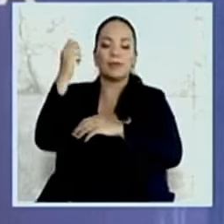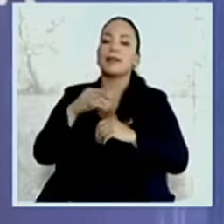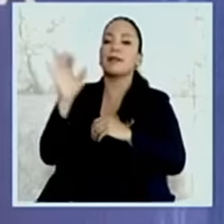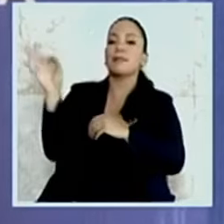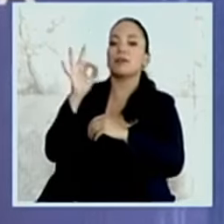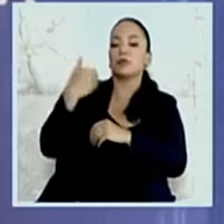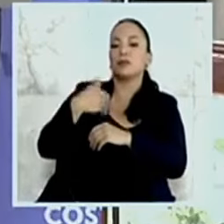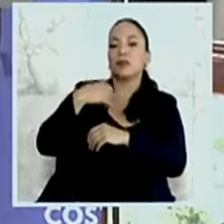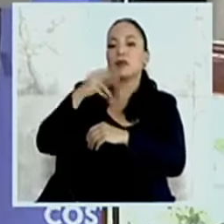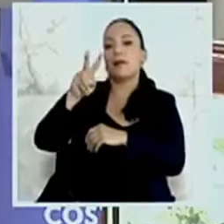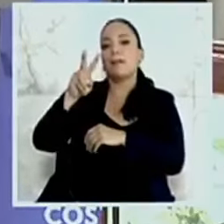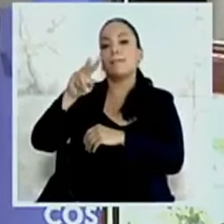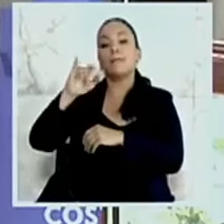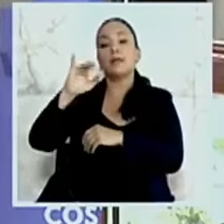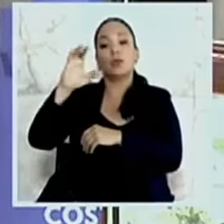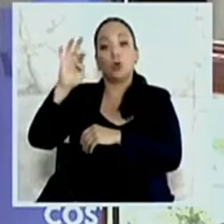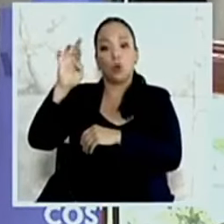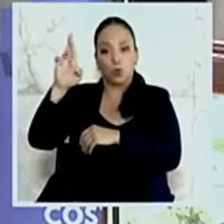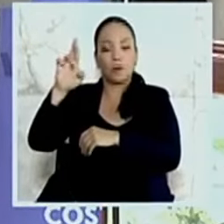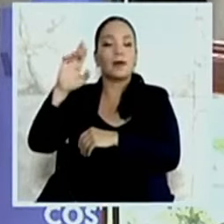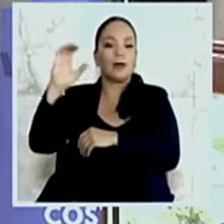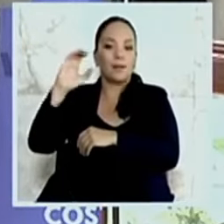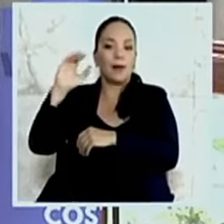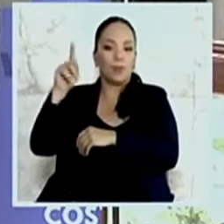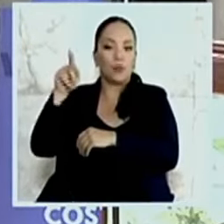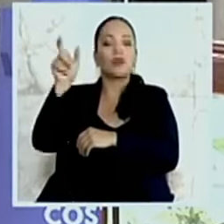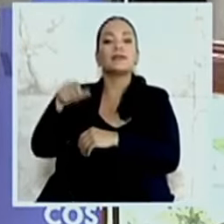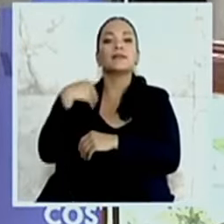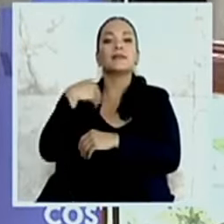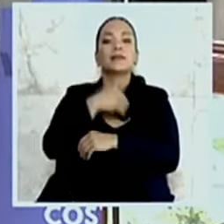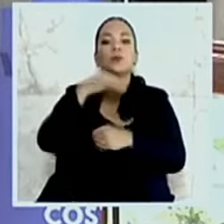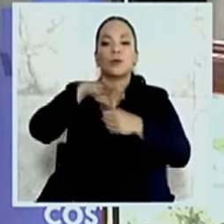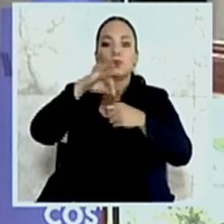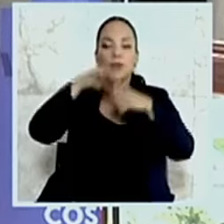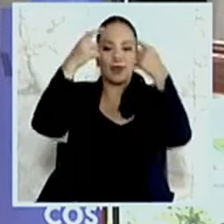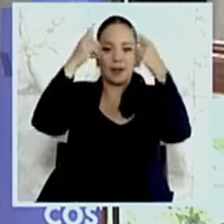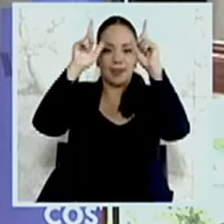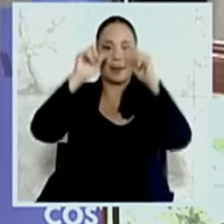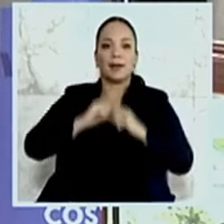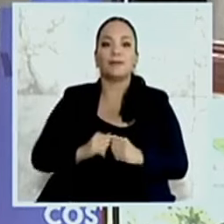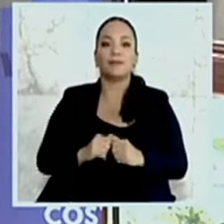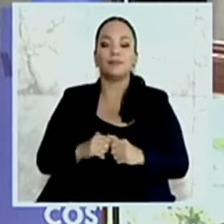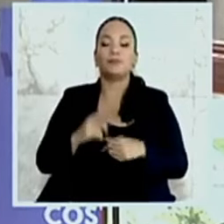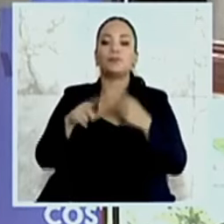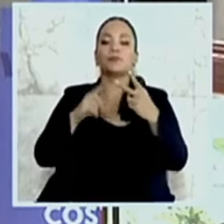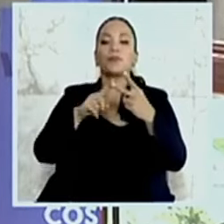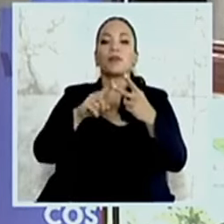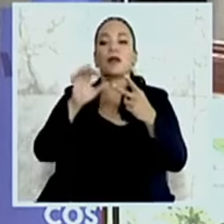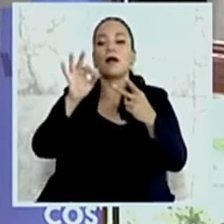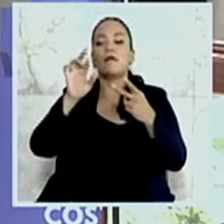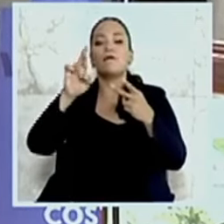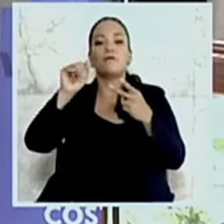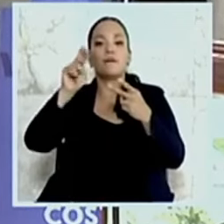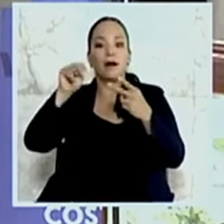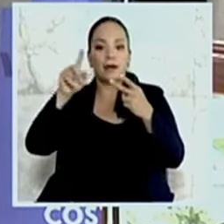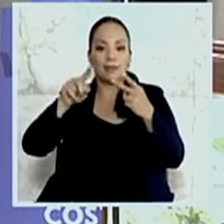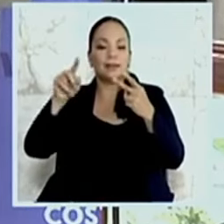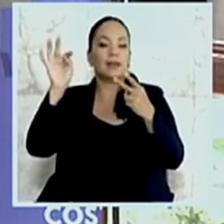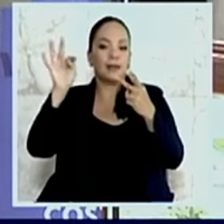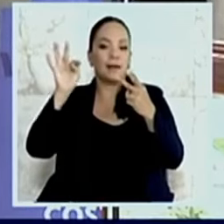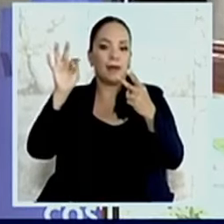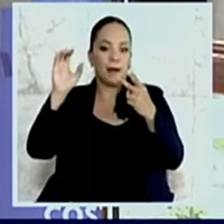al señor Víctor Carvajal Porras, ministro de Agricultura y Ganadería, al señor Franz Tatemal Capra,